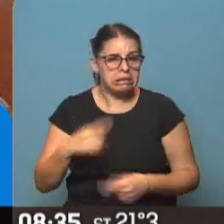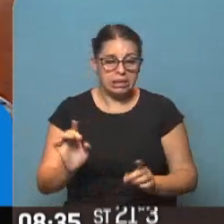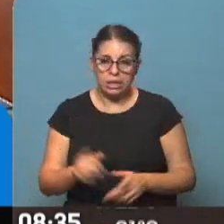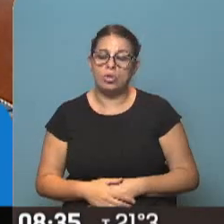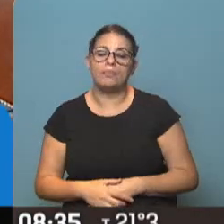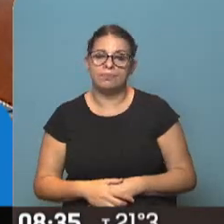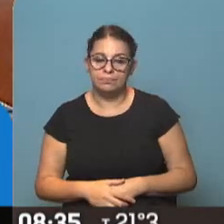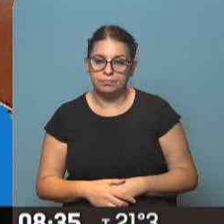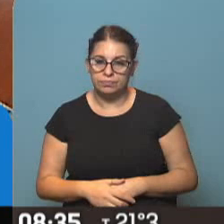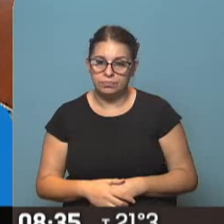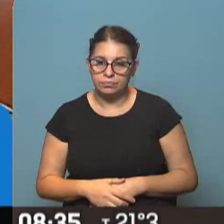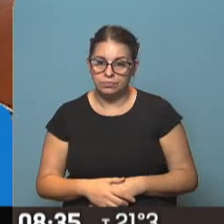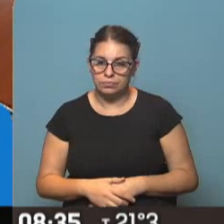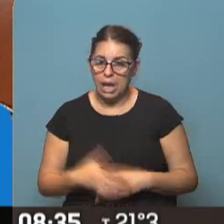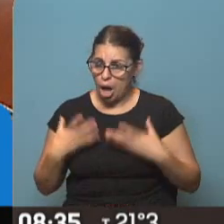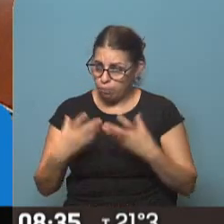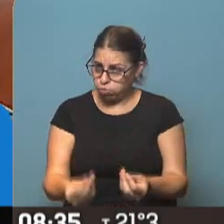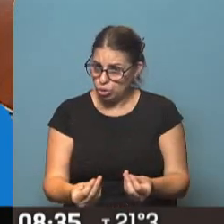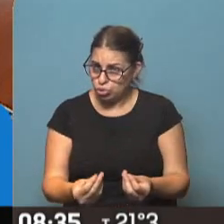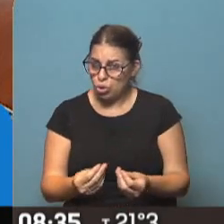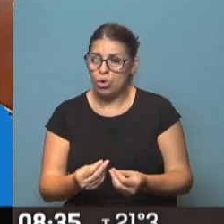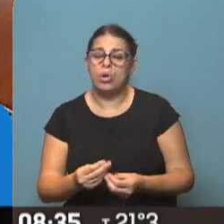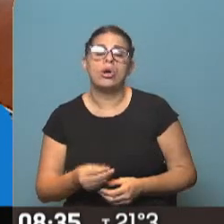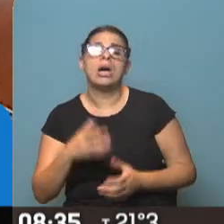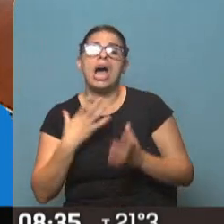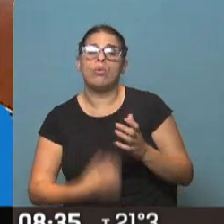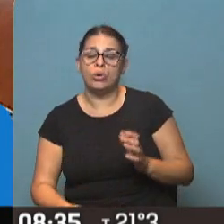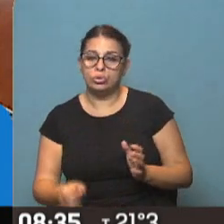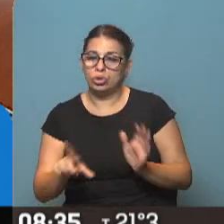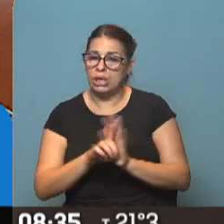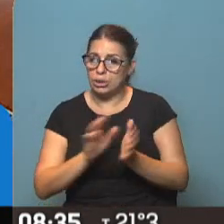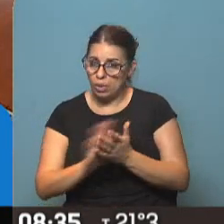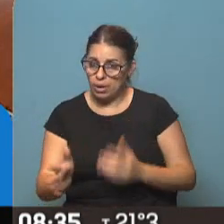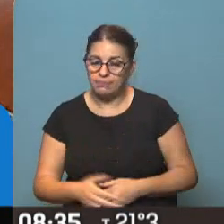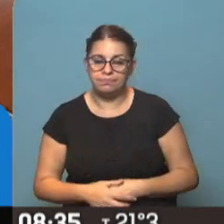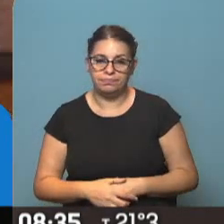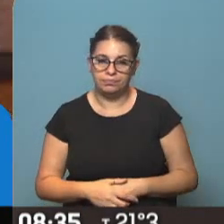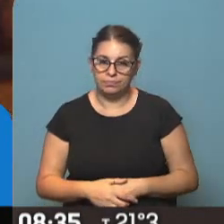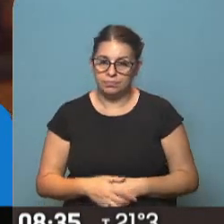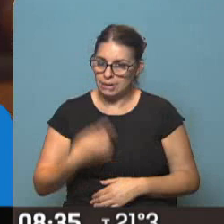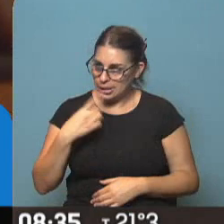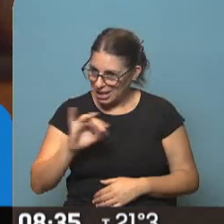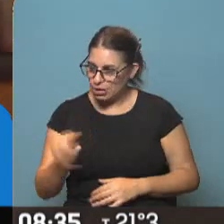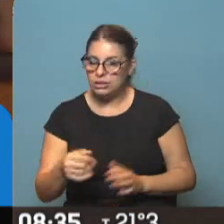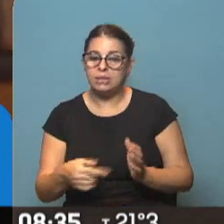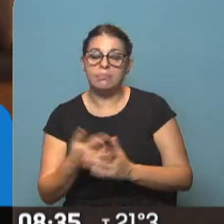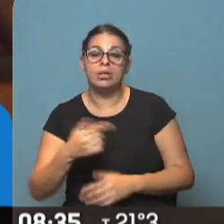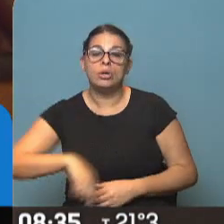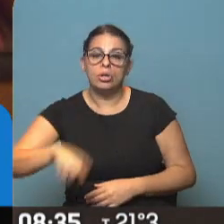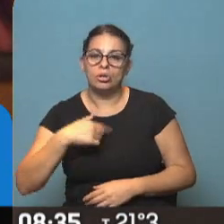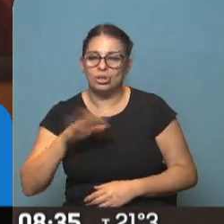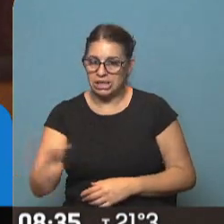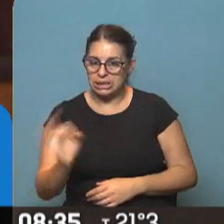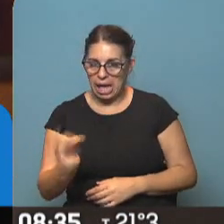esté poniendo peso en una decisión a favor de una nueva ley llama la atención pero para nosotros lo